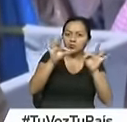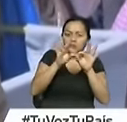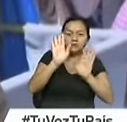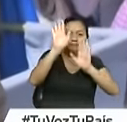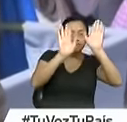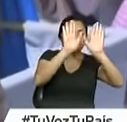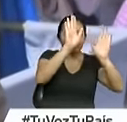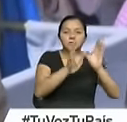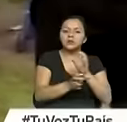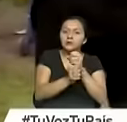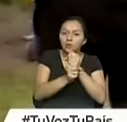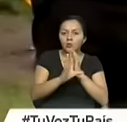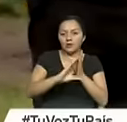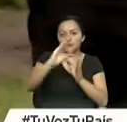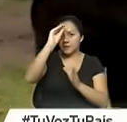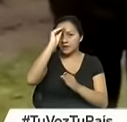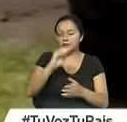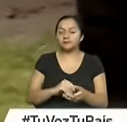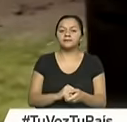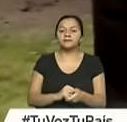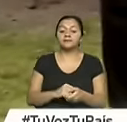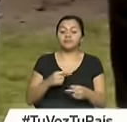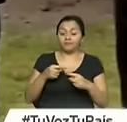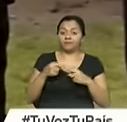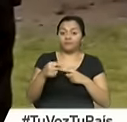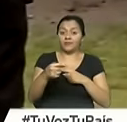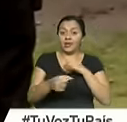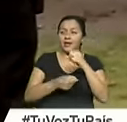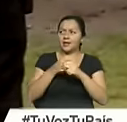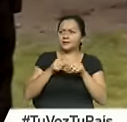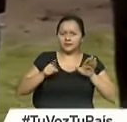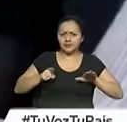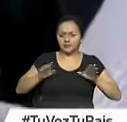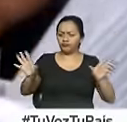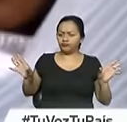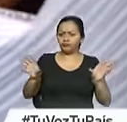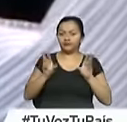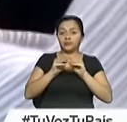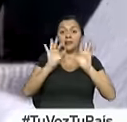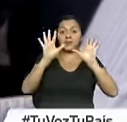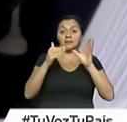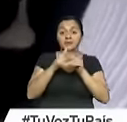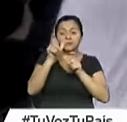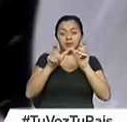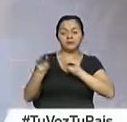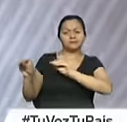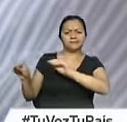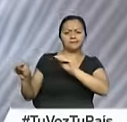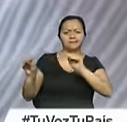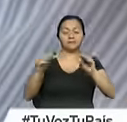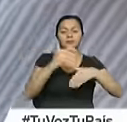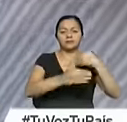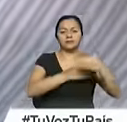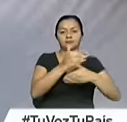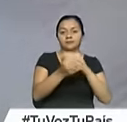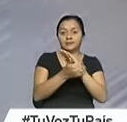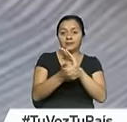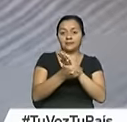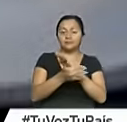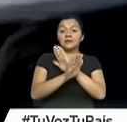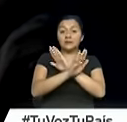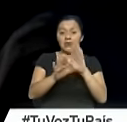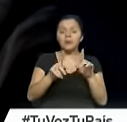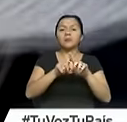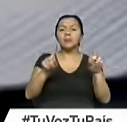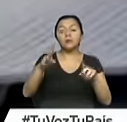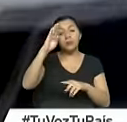activos de la seguridad. En lo que va del año, se han beneficiado más de 10.000 personas con estos procesos de capacitación. Sin